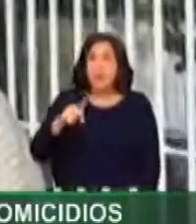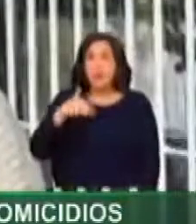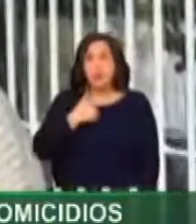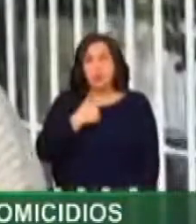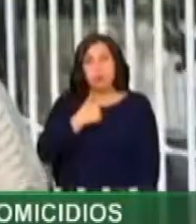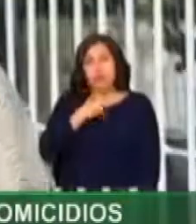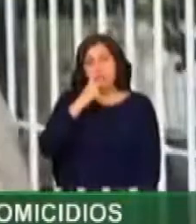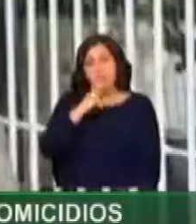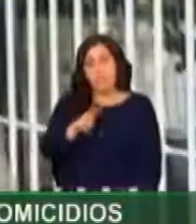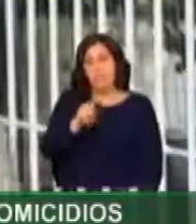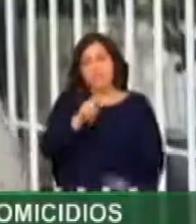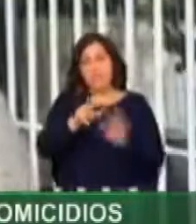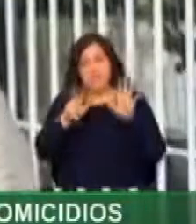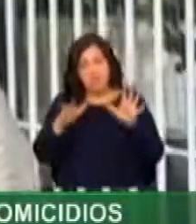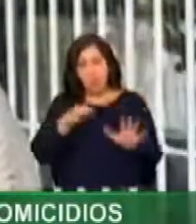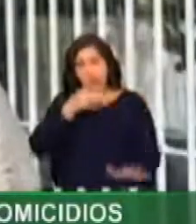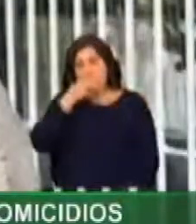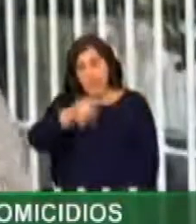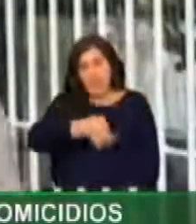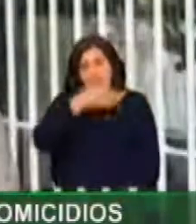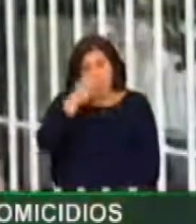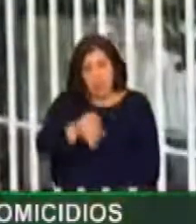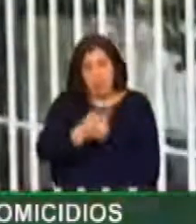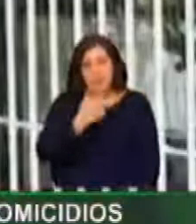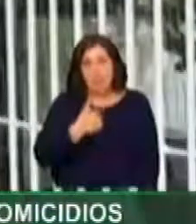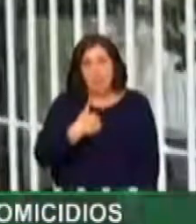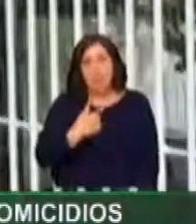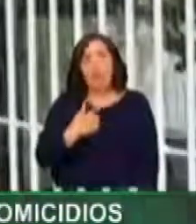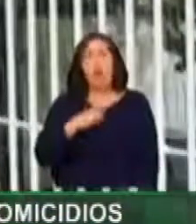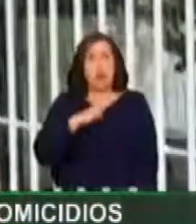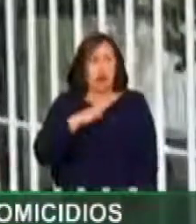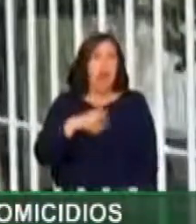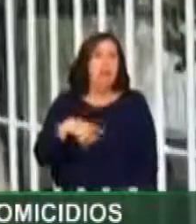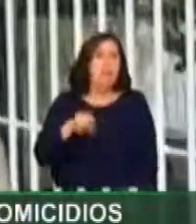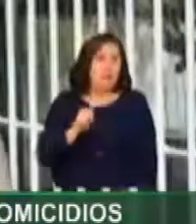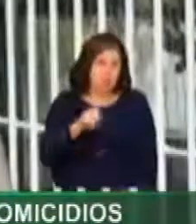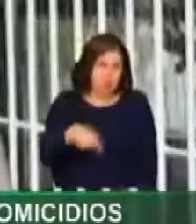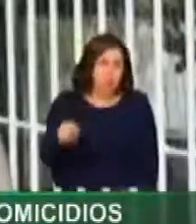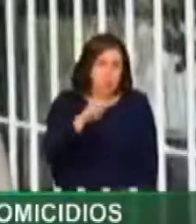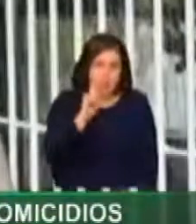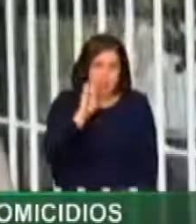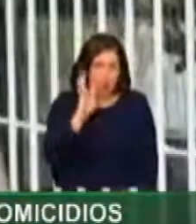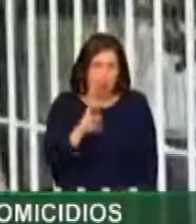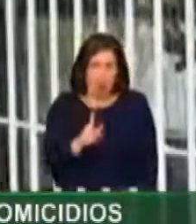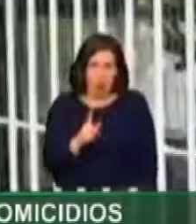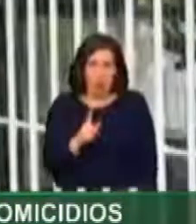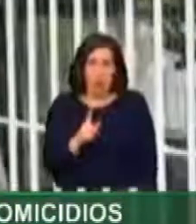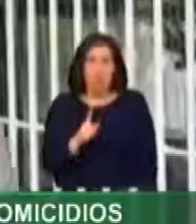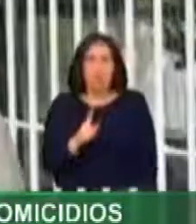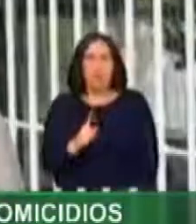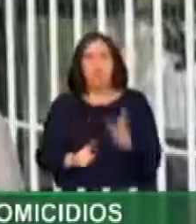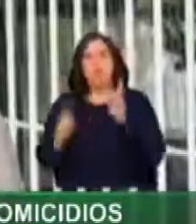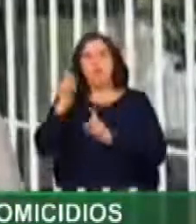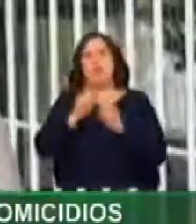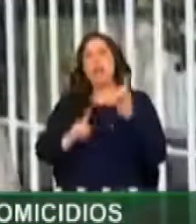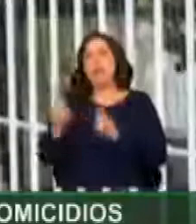declarando, una de las cosas que me dijeron es: hay más casos que ustedes no conocen, porque de pronto no eran compañeras